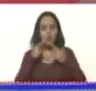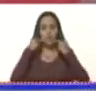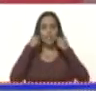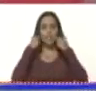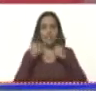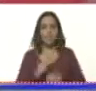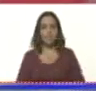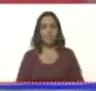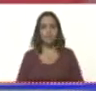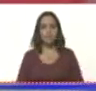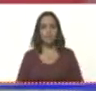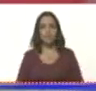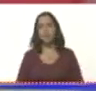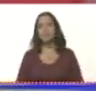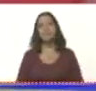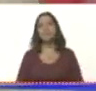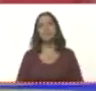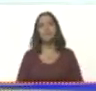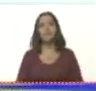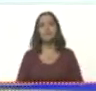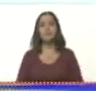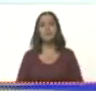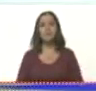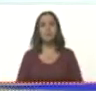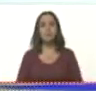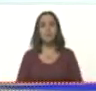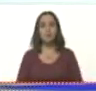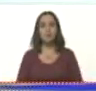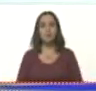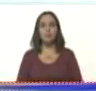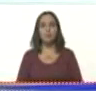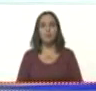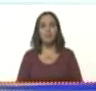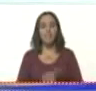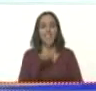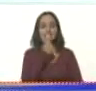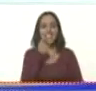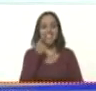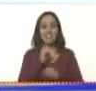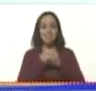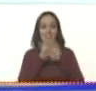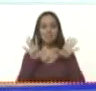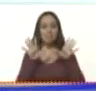la sonrisa, ¿cómo está? Fina, vale. Dientes Pexaden.